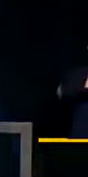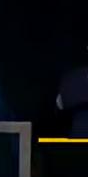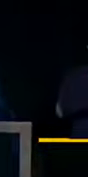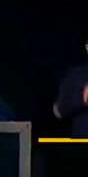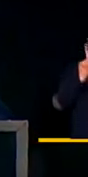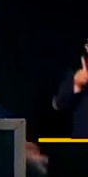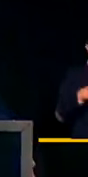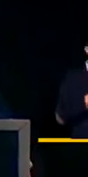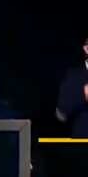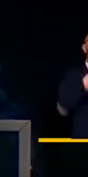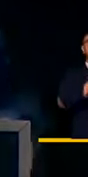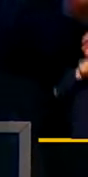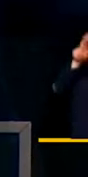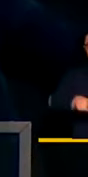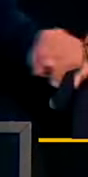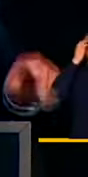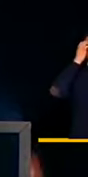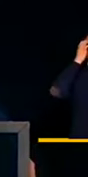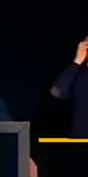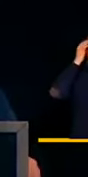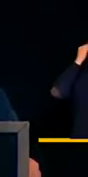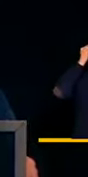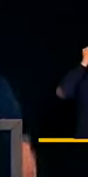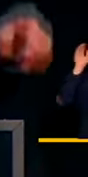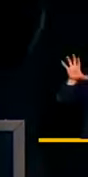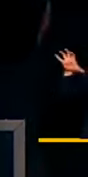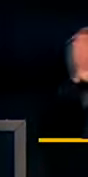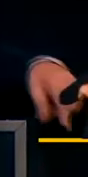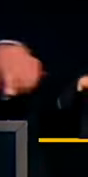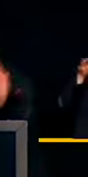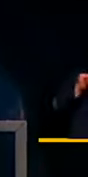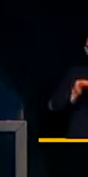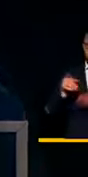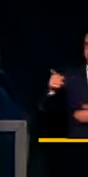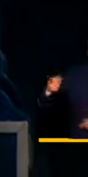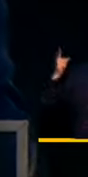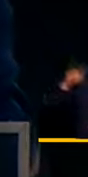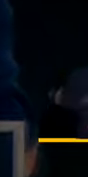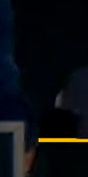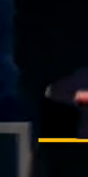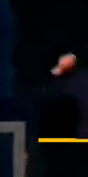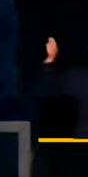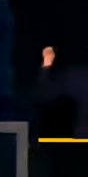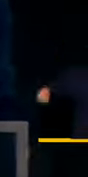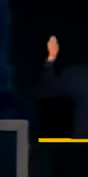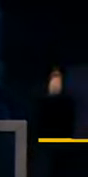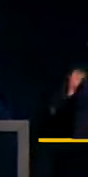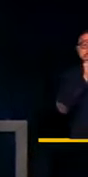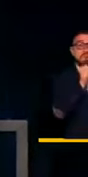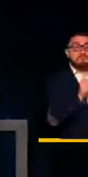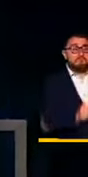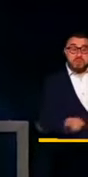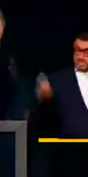mostrada. Porque en Buenos Aires es el rejo para la gente adulta